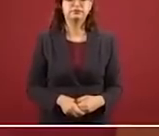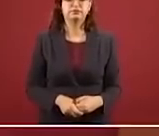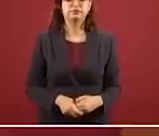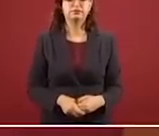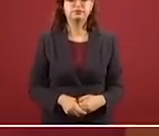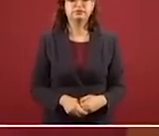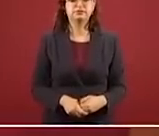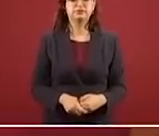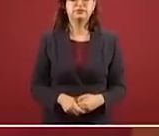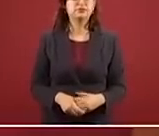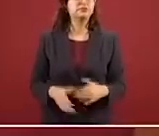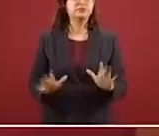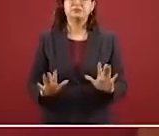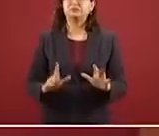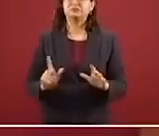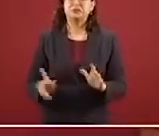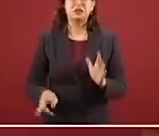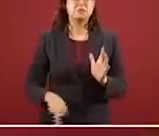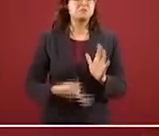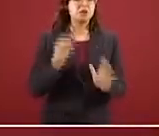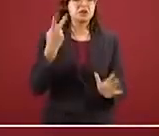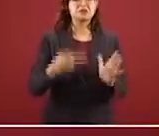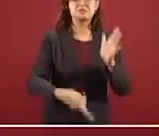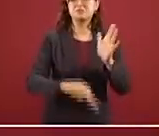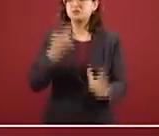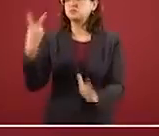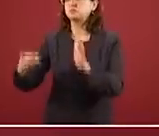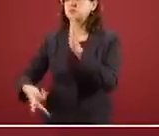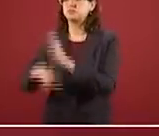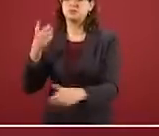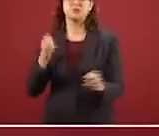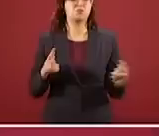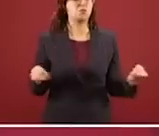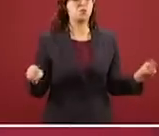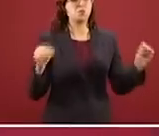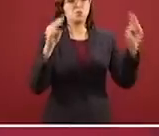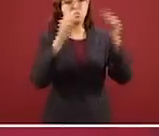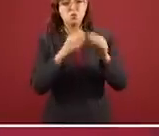Y así se venden todas las minas